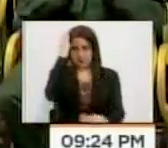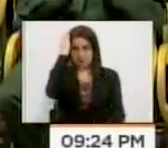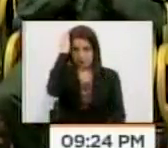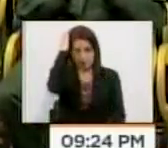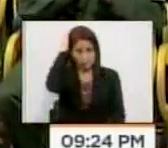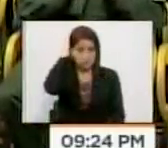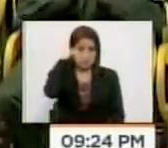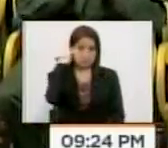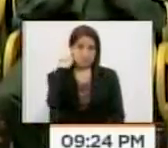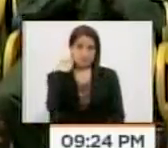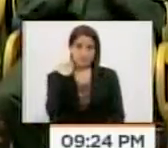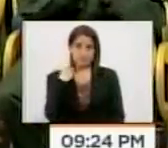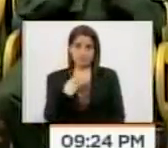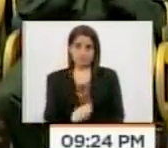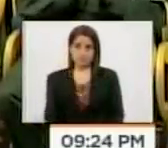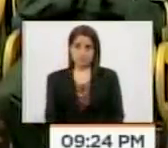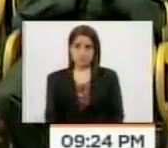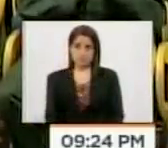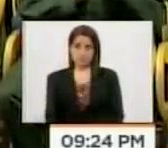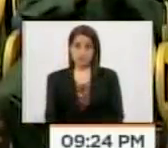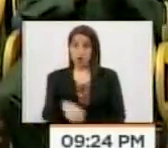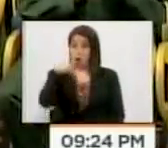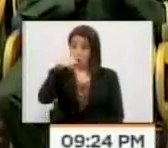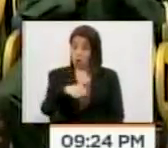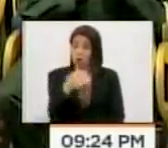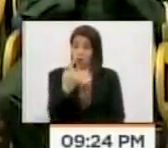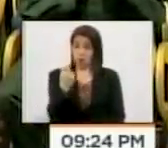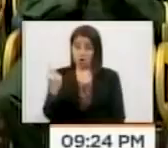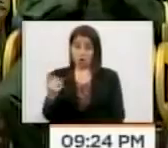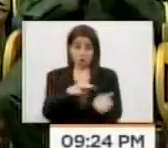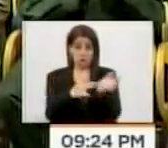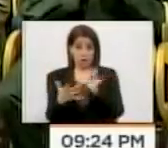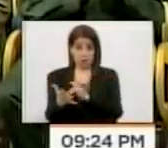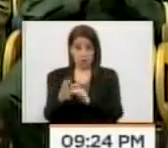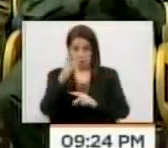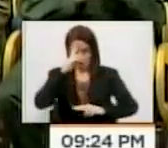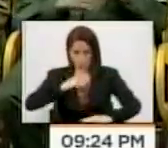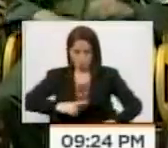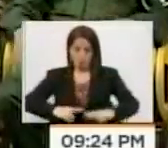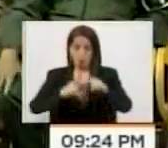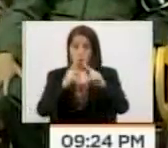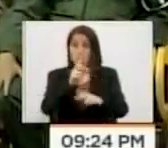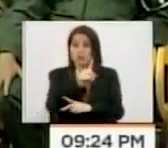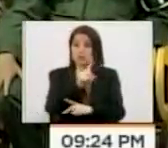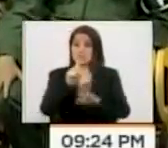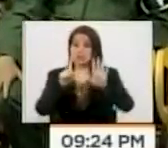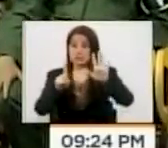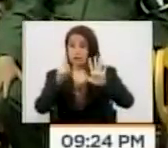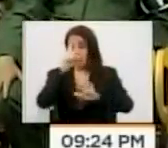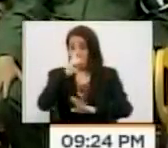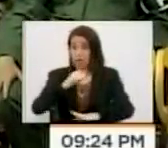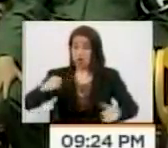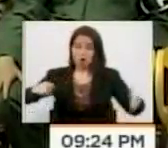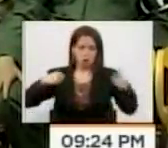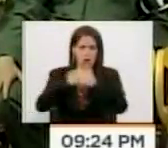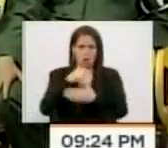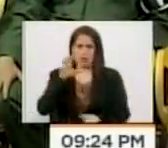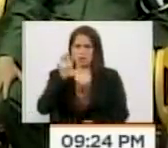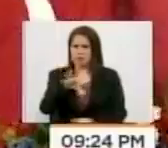Y hoy es 11 de abril, se está conmemorando 16 años del golpe de Estado, hermano,